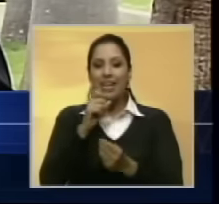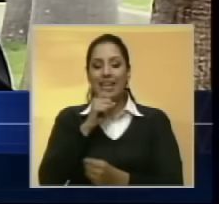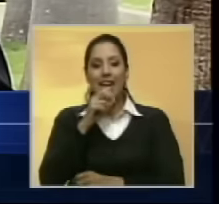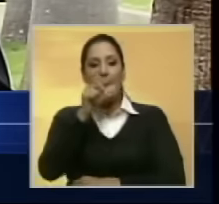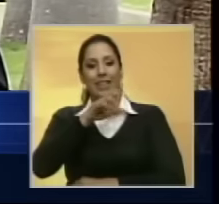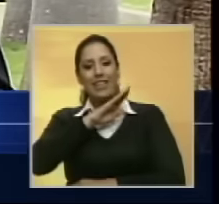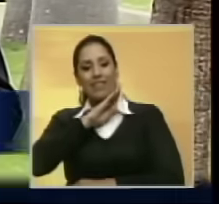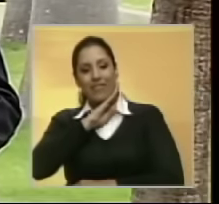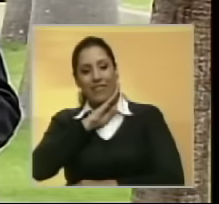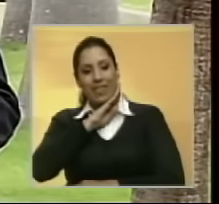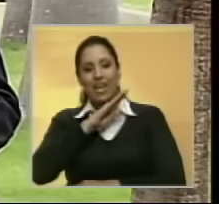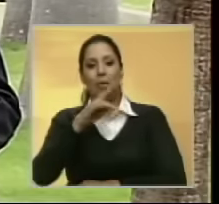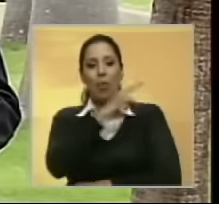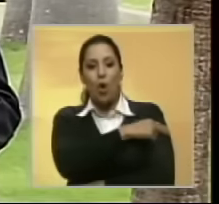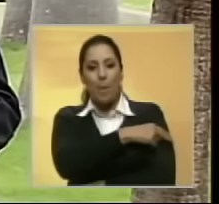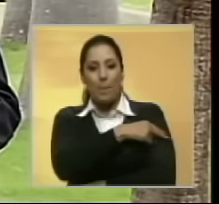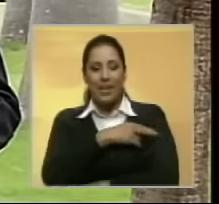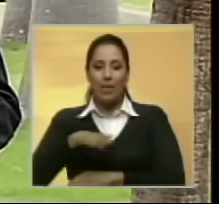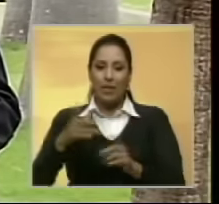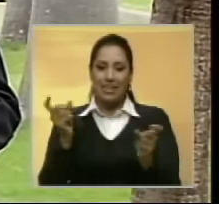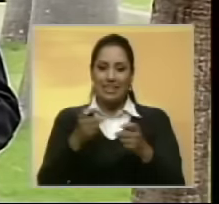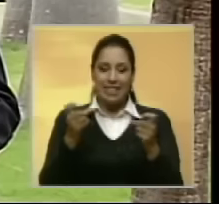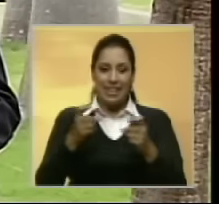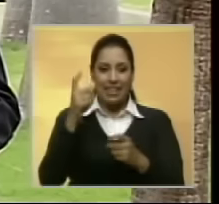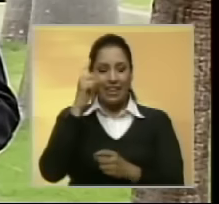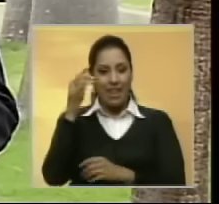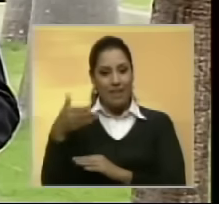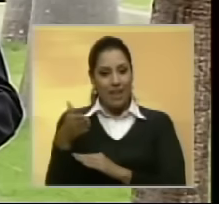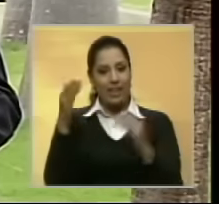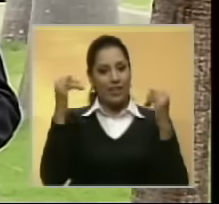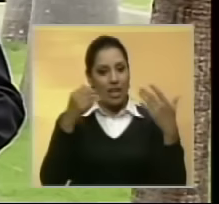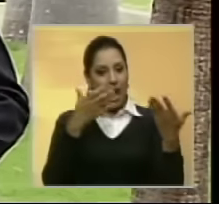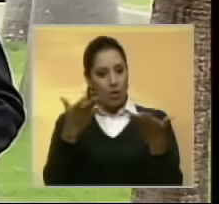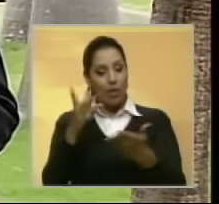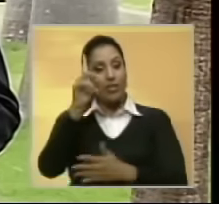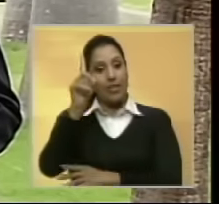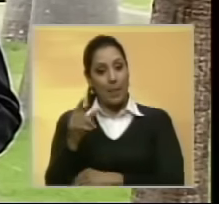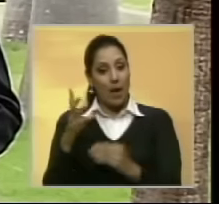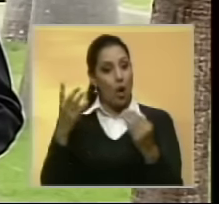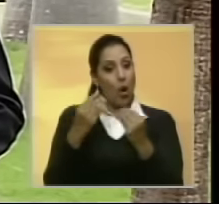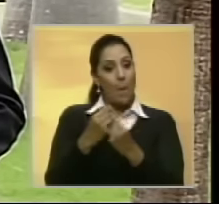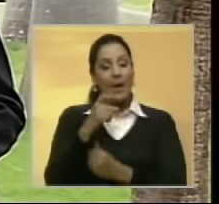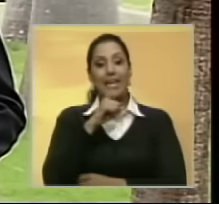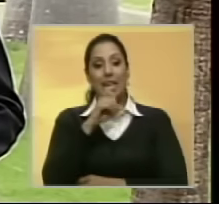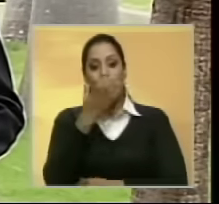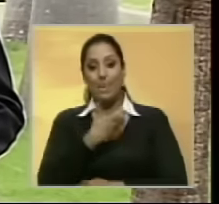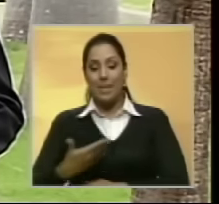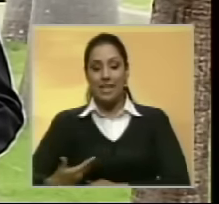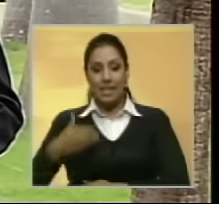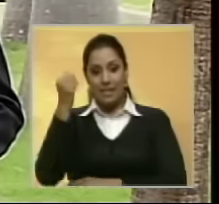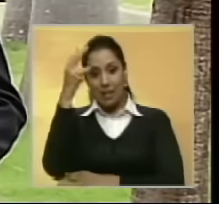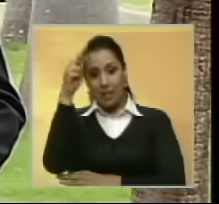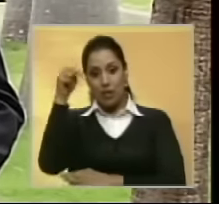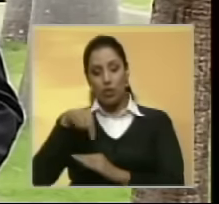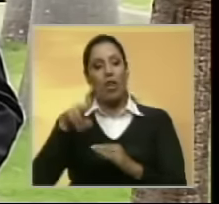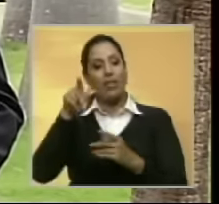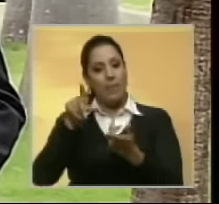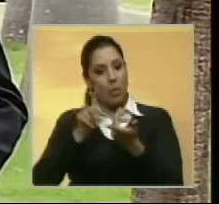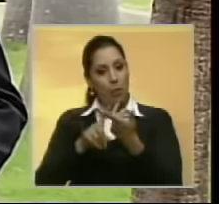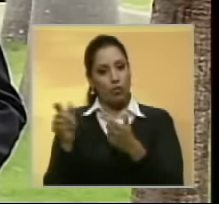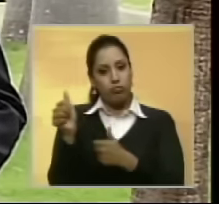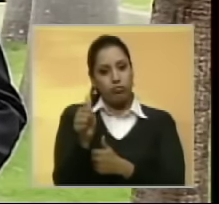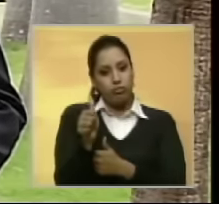Hospital San Juan de Dios a propósito de la celebración del Día de la Bandera. También acompañando al presidente de la Asamblea Nacional estuvo su